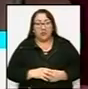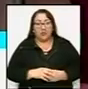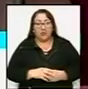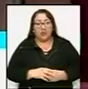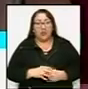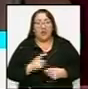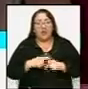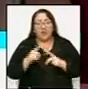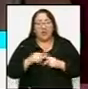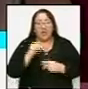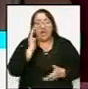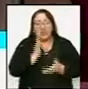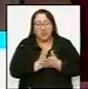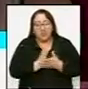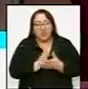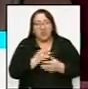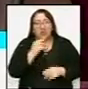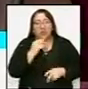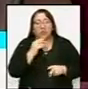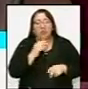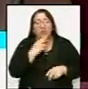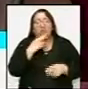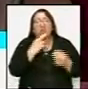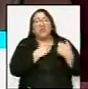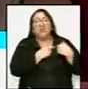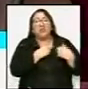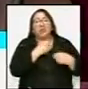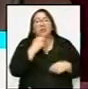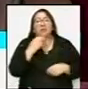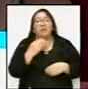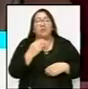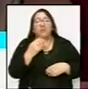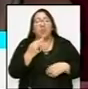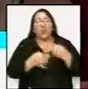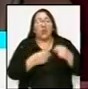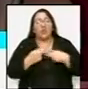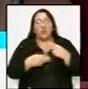sanciones impuestas por la Oficina Nacional de Procesos Electorales.